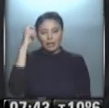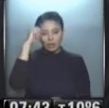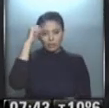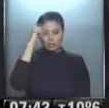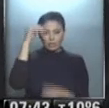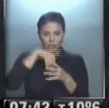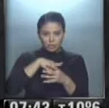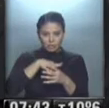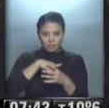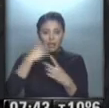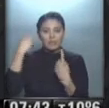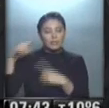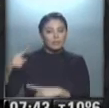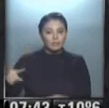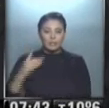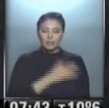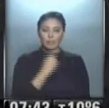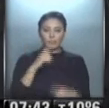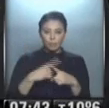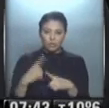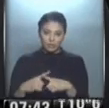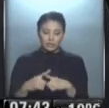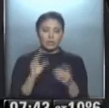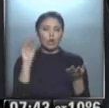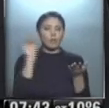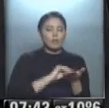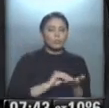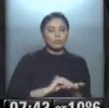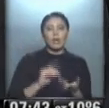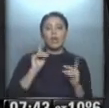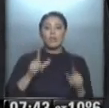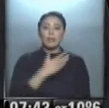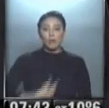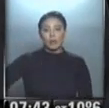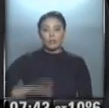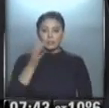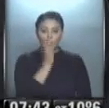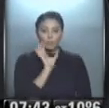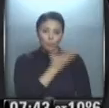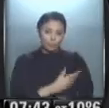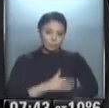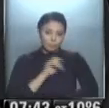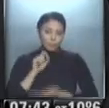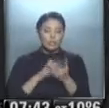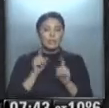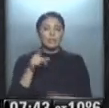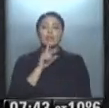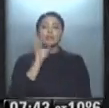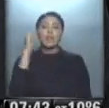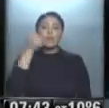Congreso Nacional con la asistencia de dirigentes políticos, diputados, también el gobernador bonaerense Daniel Scioli y el ministro Carlos